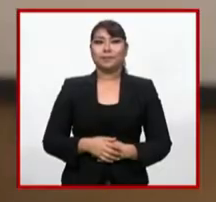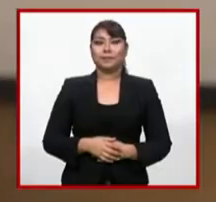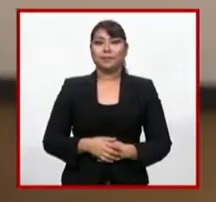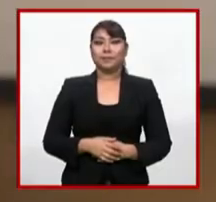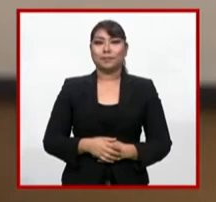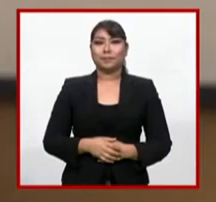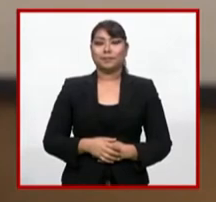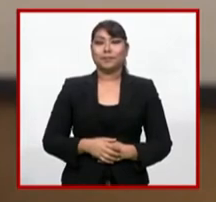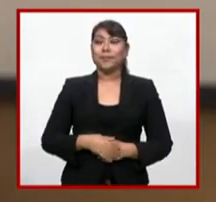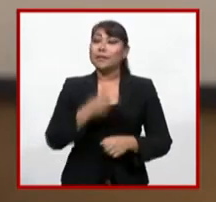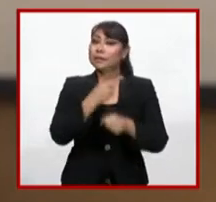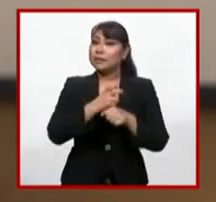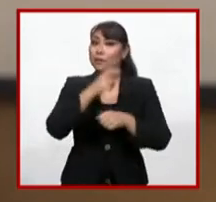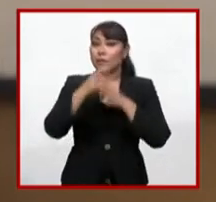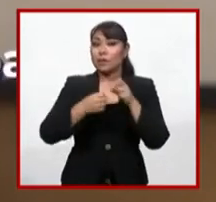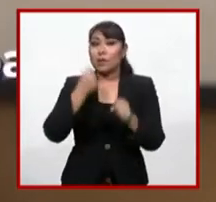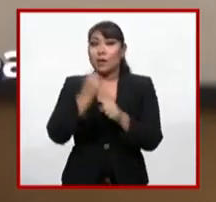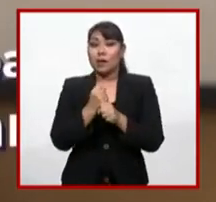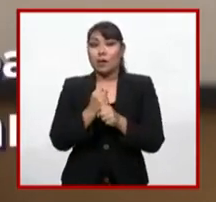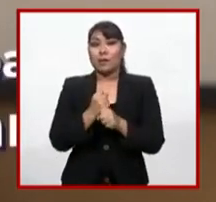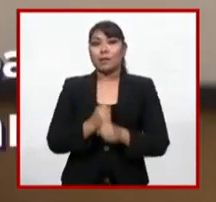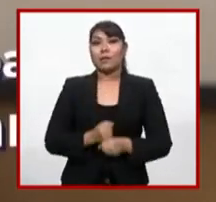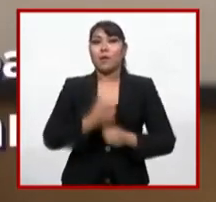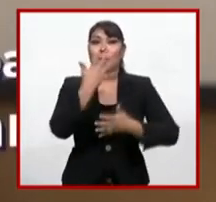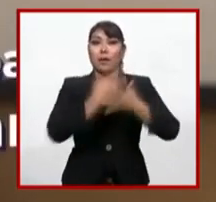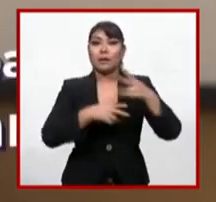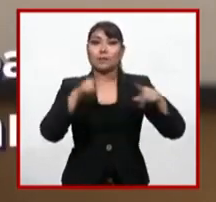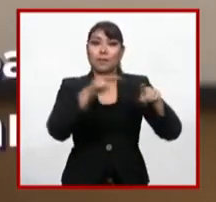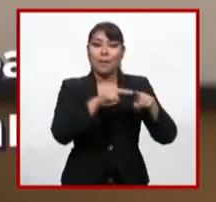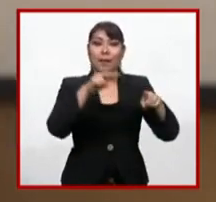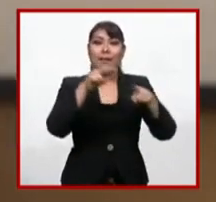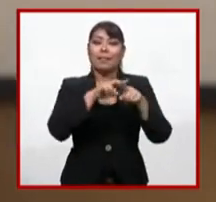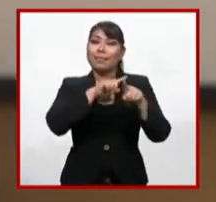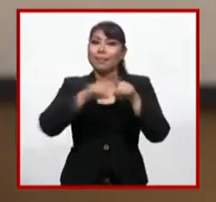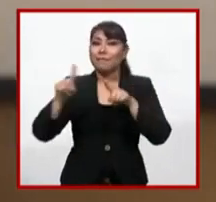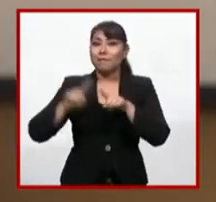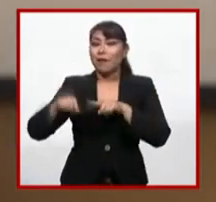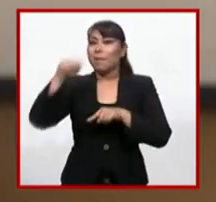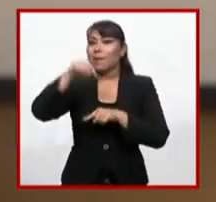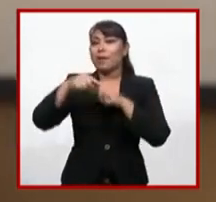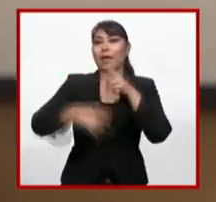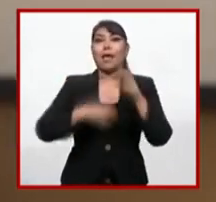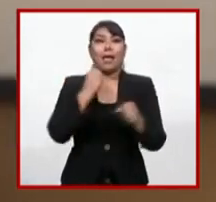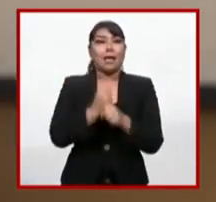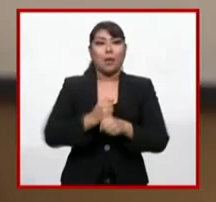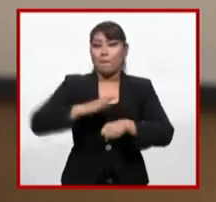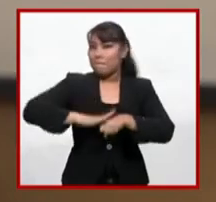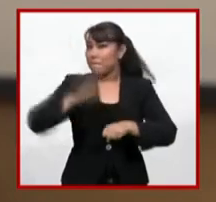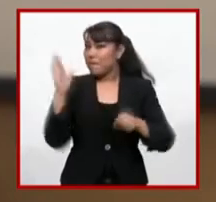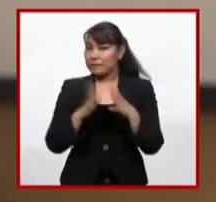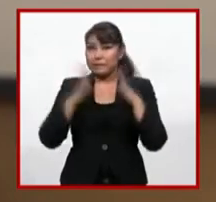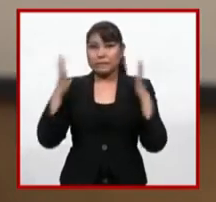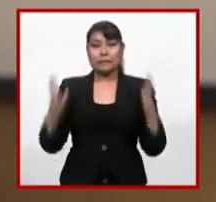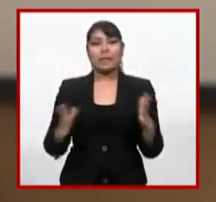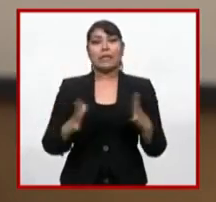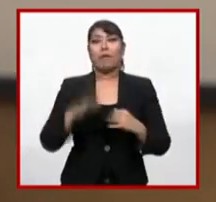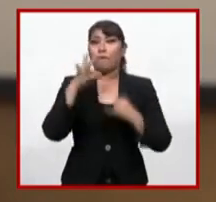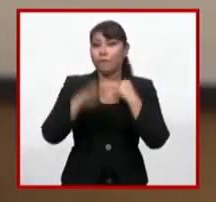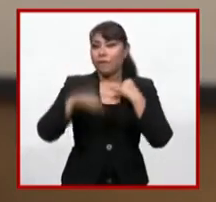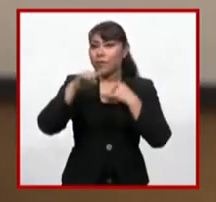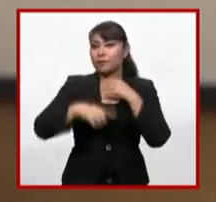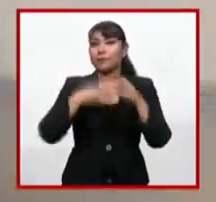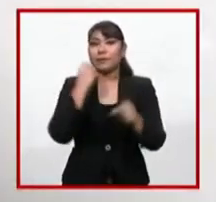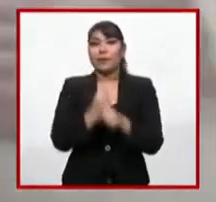En nuestro segundo año comenzamos a colocar 15 parques infantiles, pero este año nos retamos a hacerlo en grande. Al finalizar este año